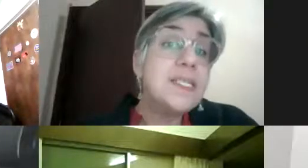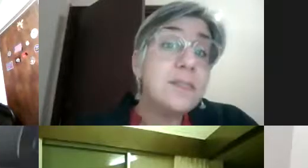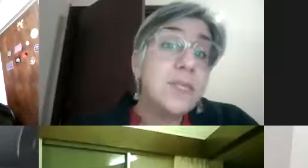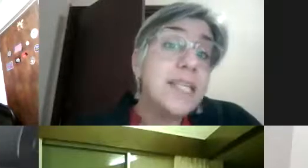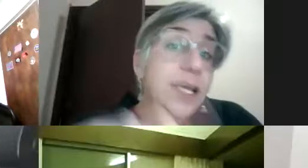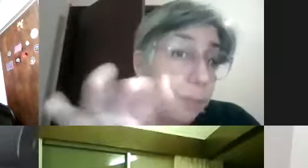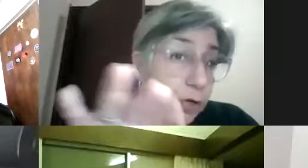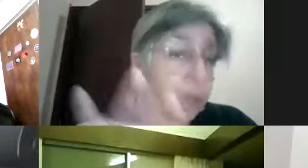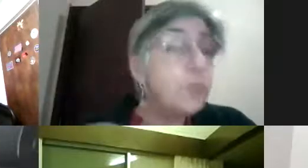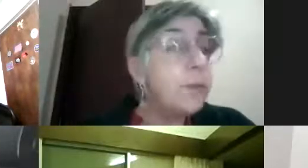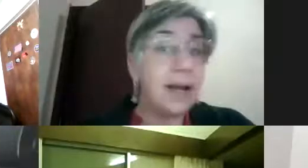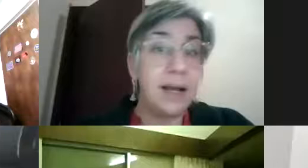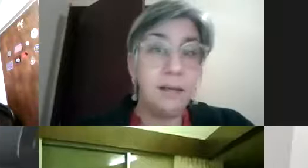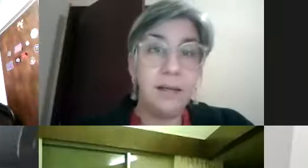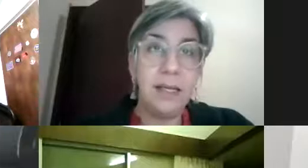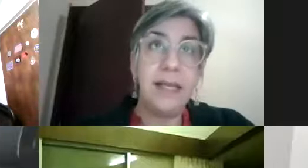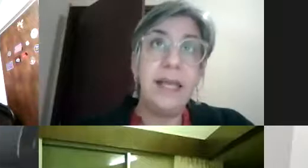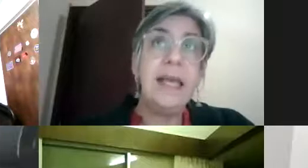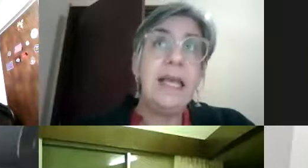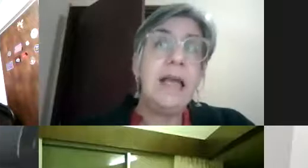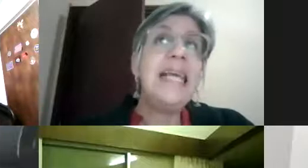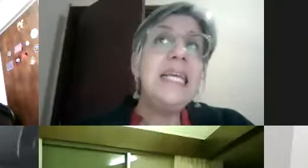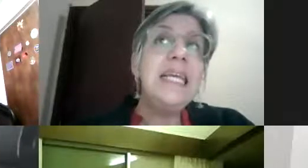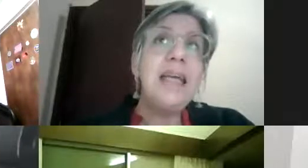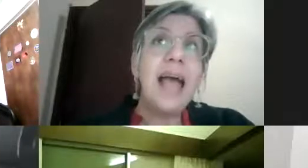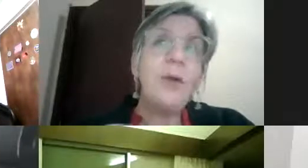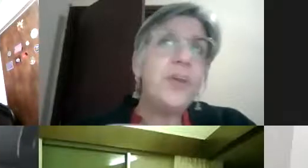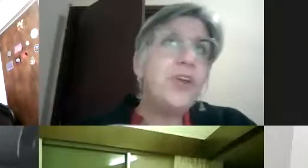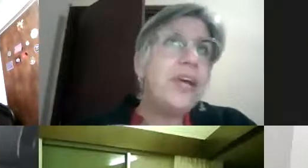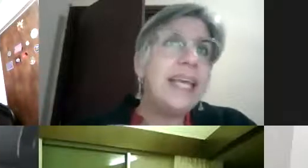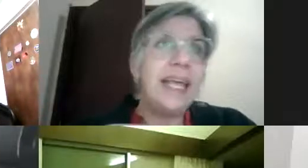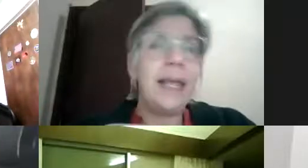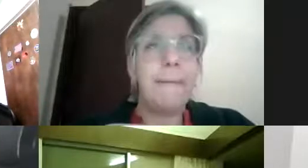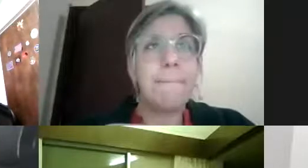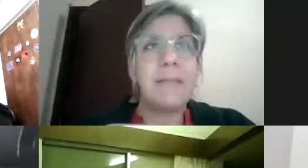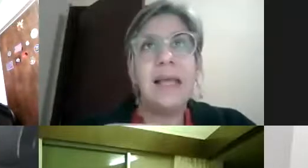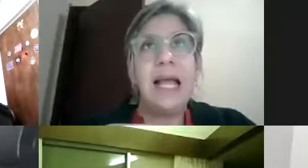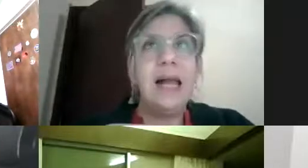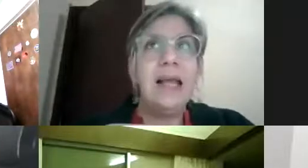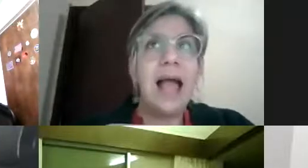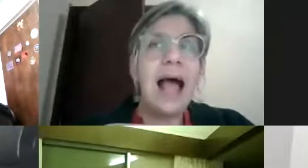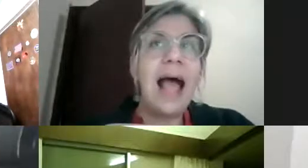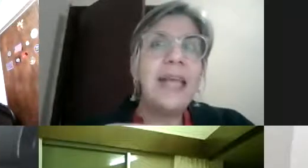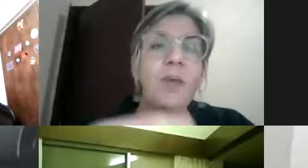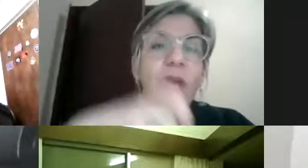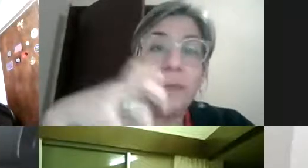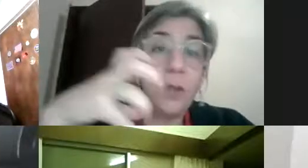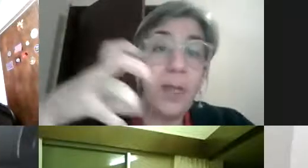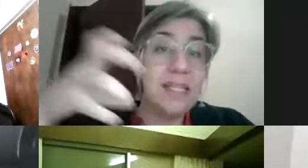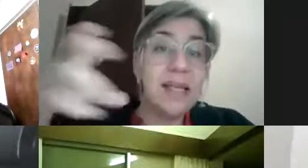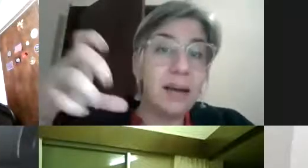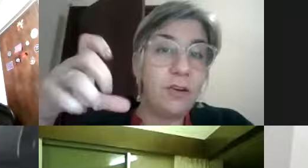Pero no es cero, pero es muy baja. Ahí hay una cuestión que es que hay como